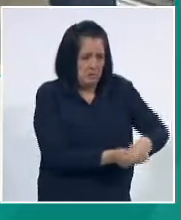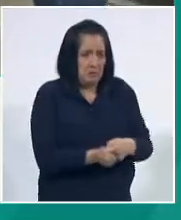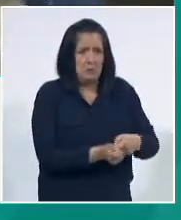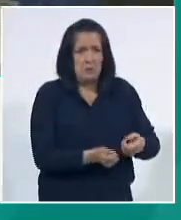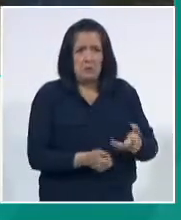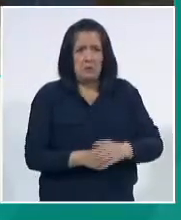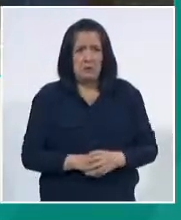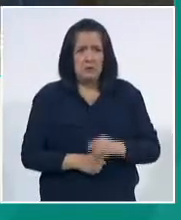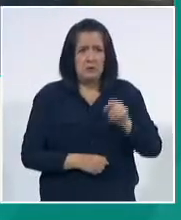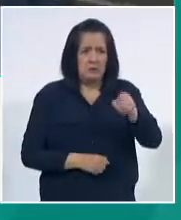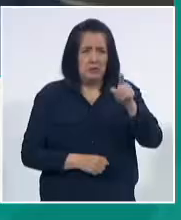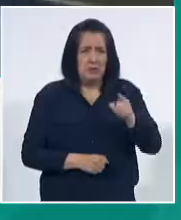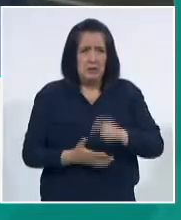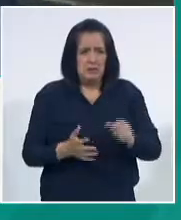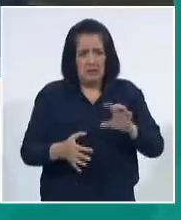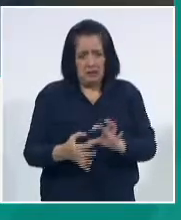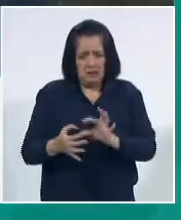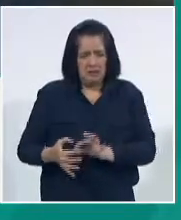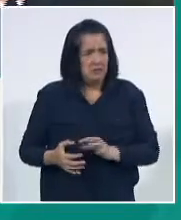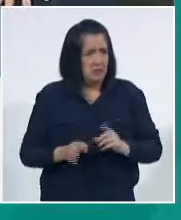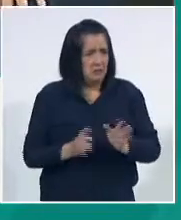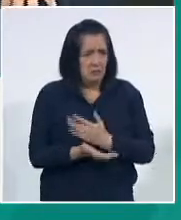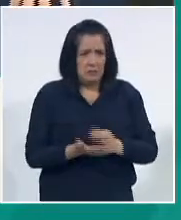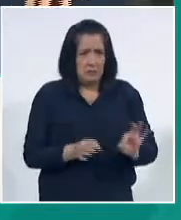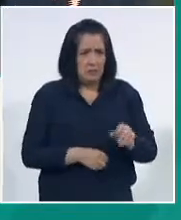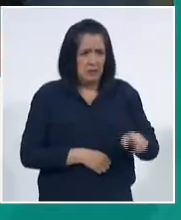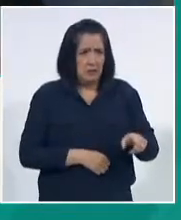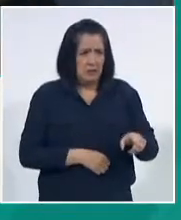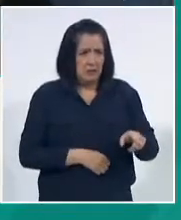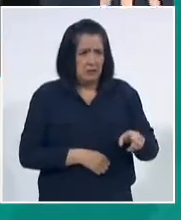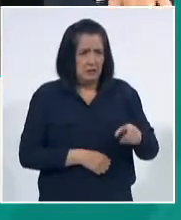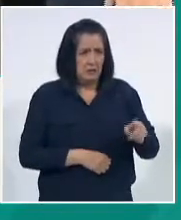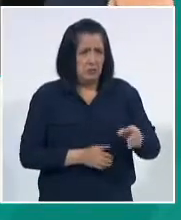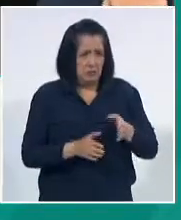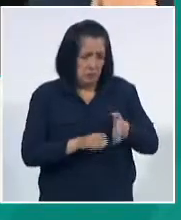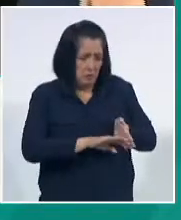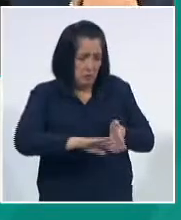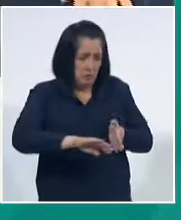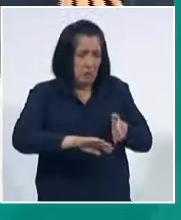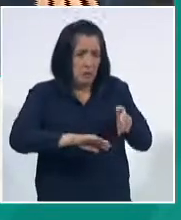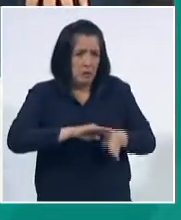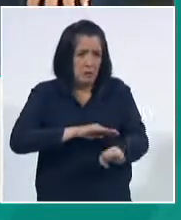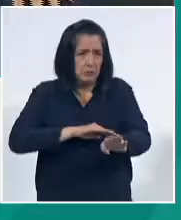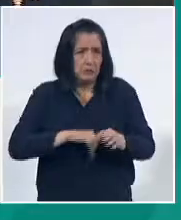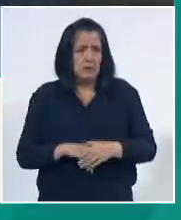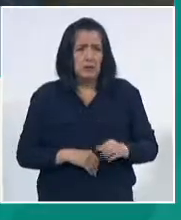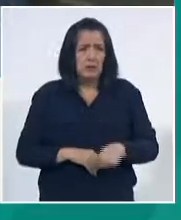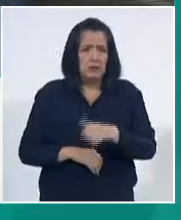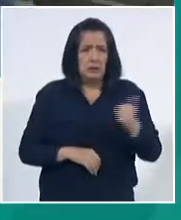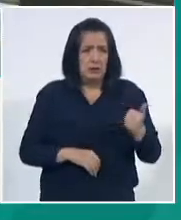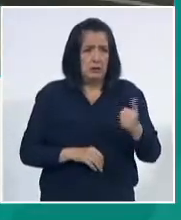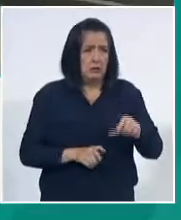Ya. Acá está todo cantado, acá no lo movieron para nada. Y uno de ellos se metió. El otro actuó de